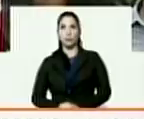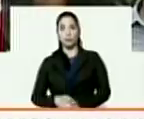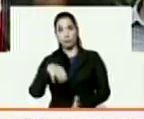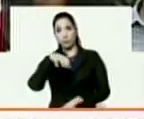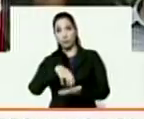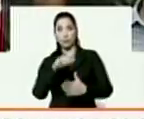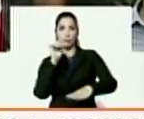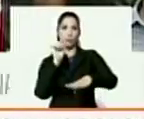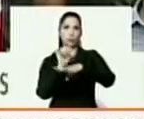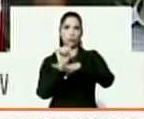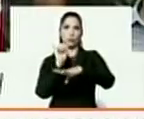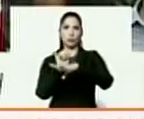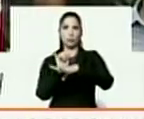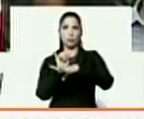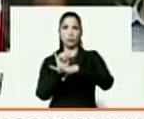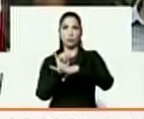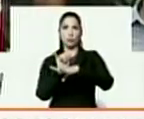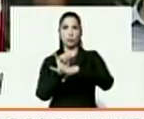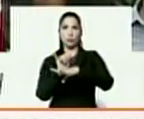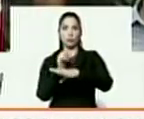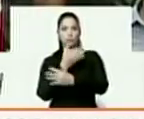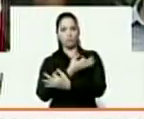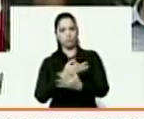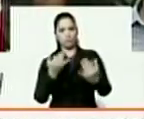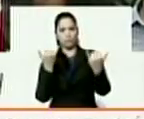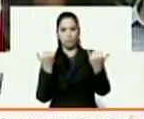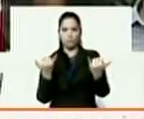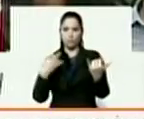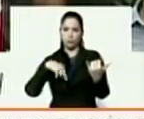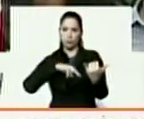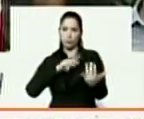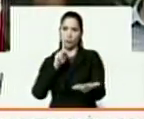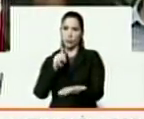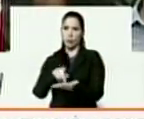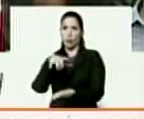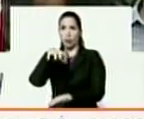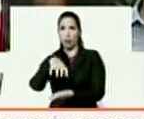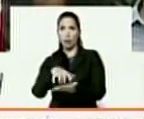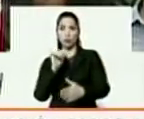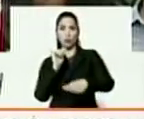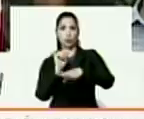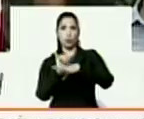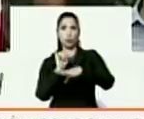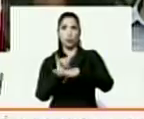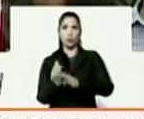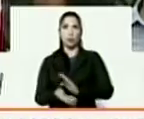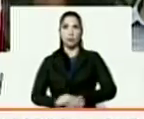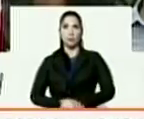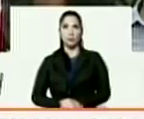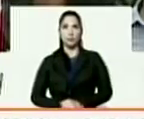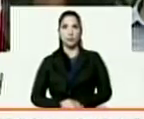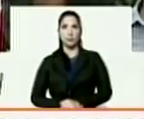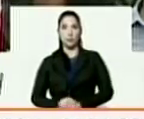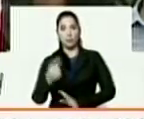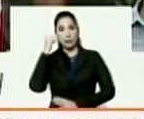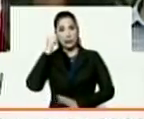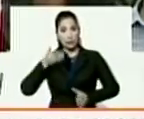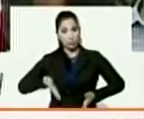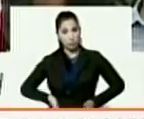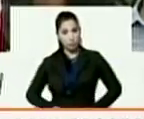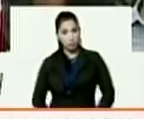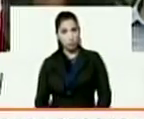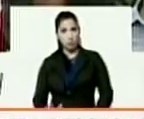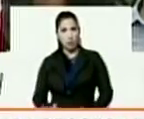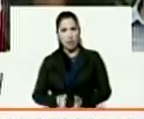sucre un extraordinario momento para estar acá en el estado sucre el día del natalicio del gran